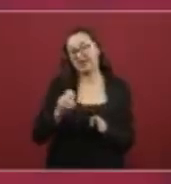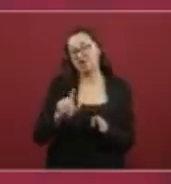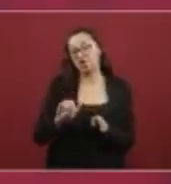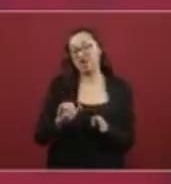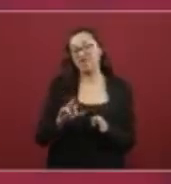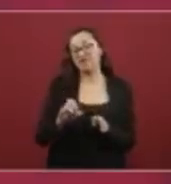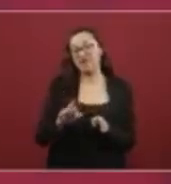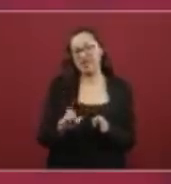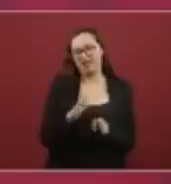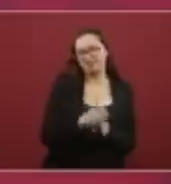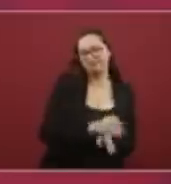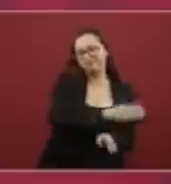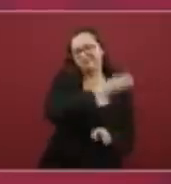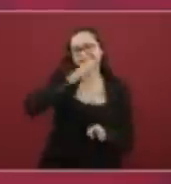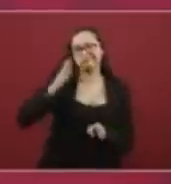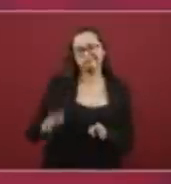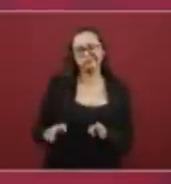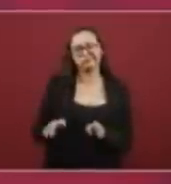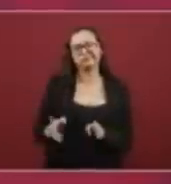post-neoliberalismo,